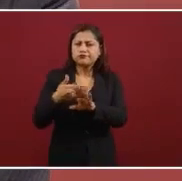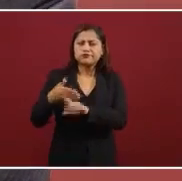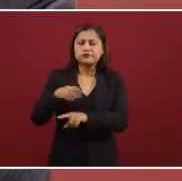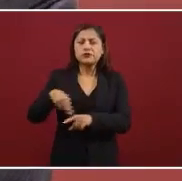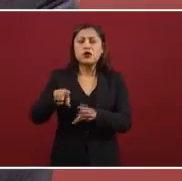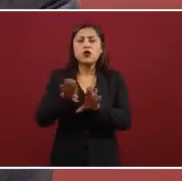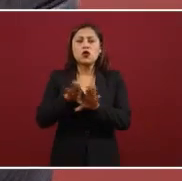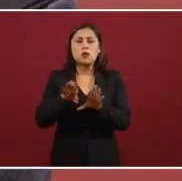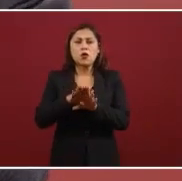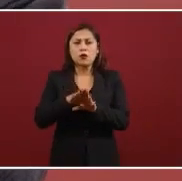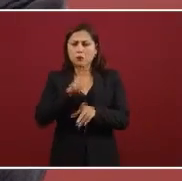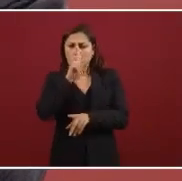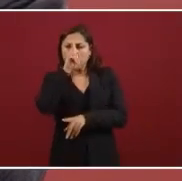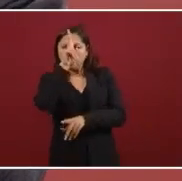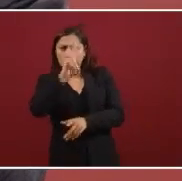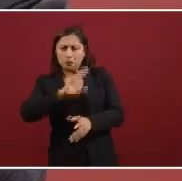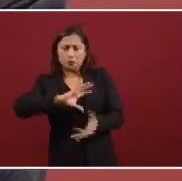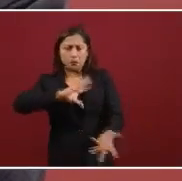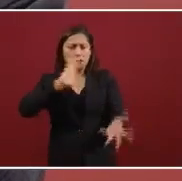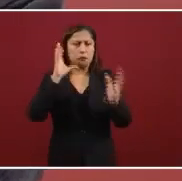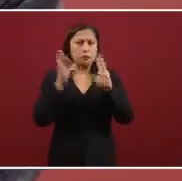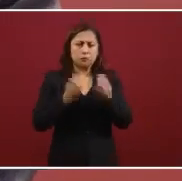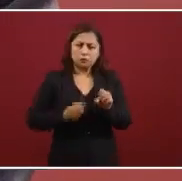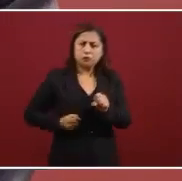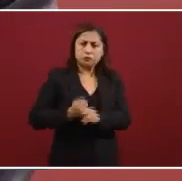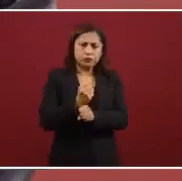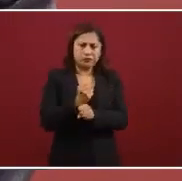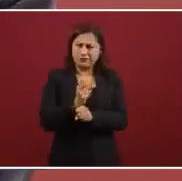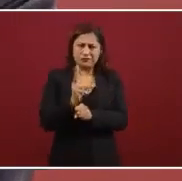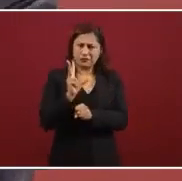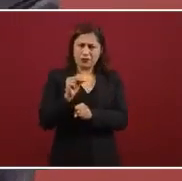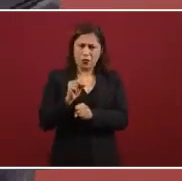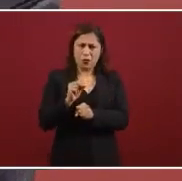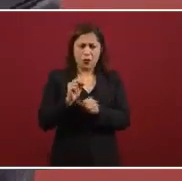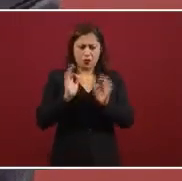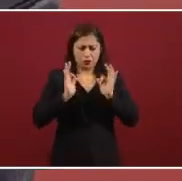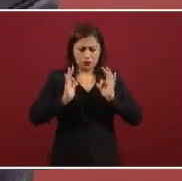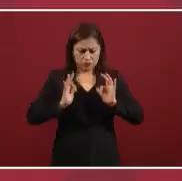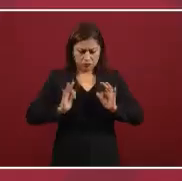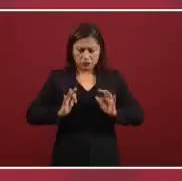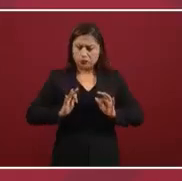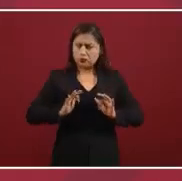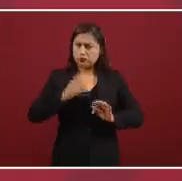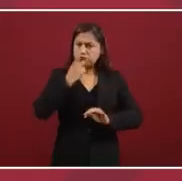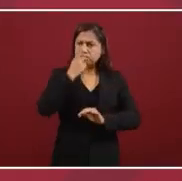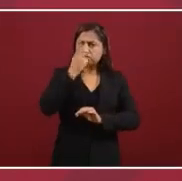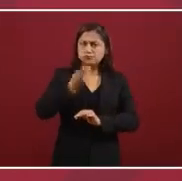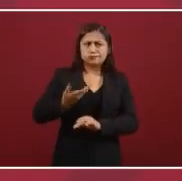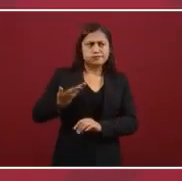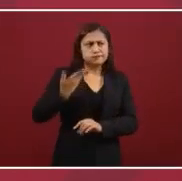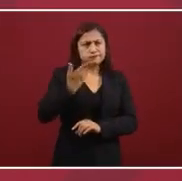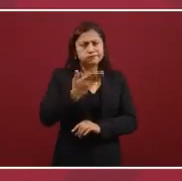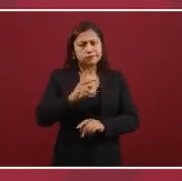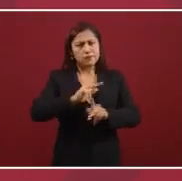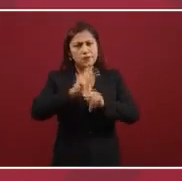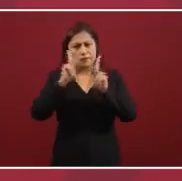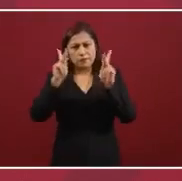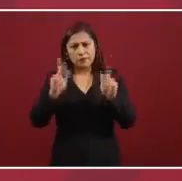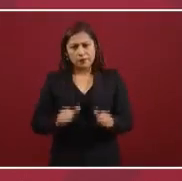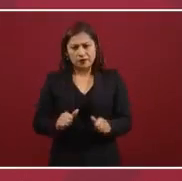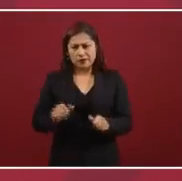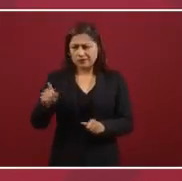Pero y que se serenen, que se tranquilicen y que no mezclen